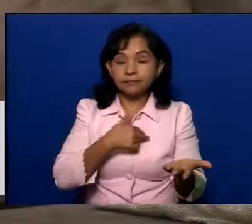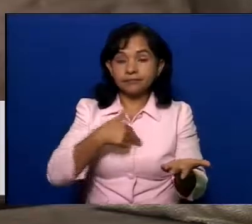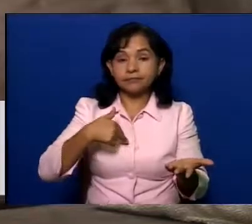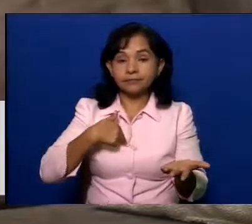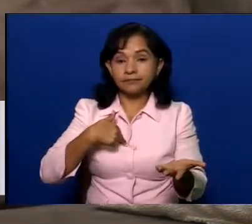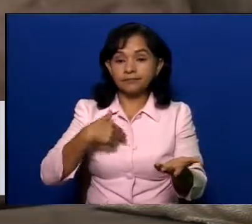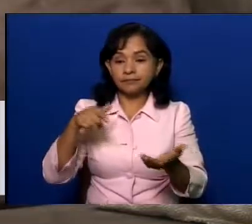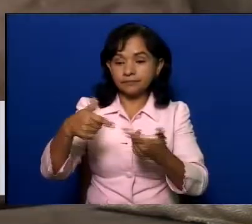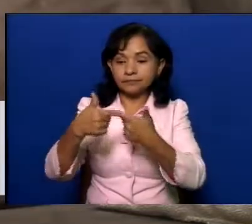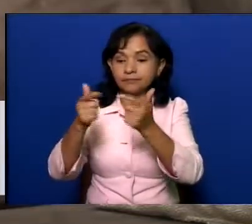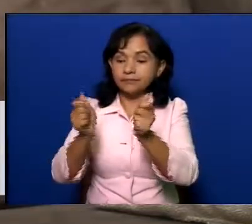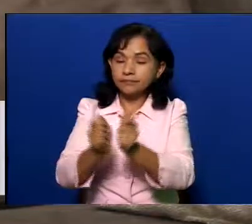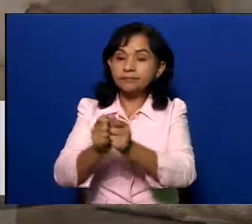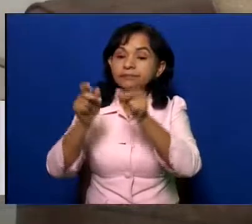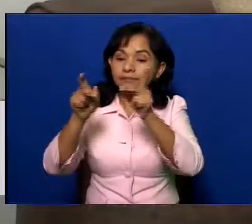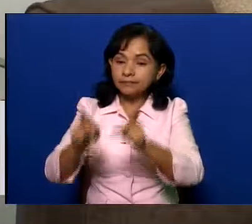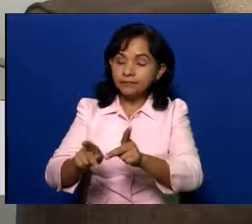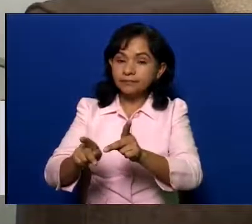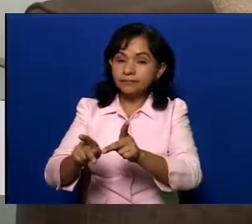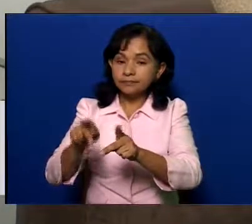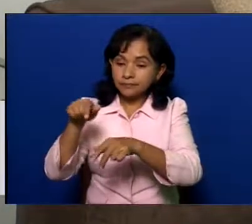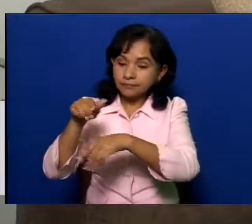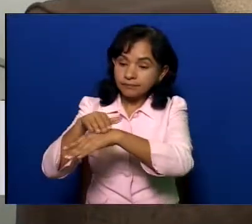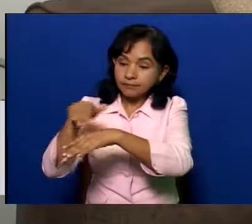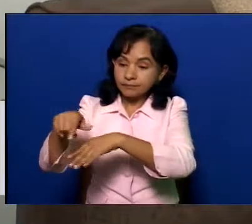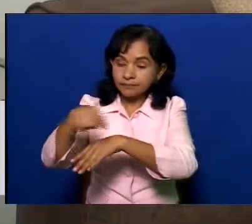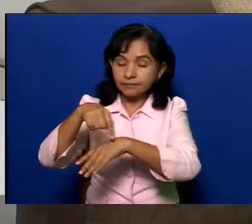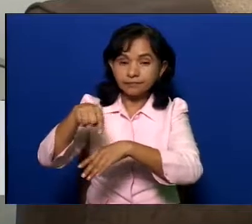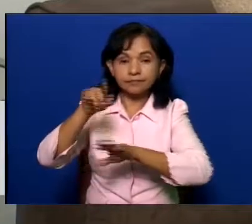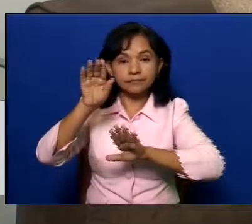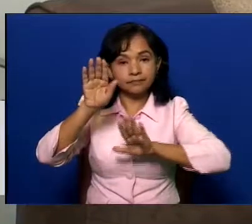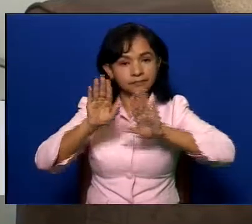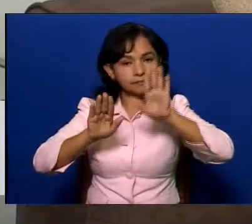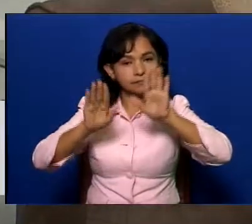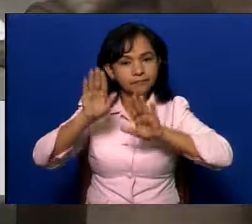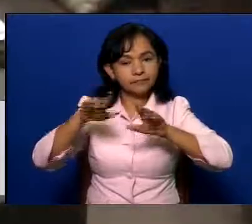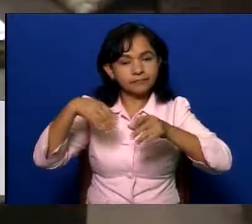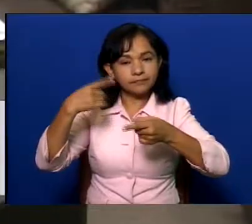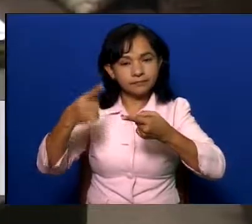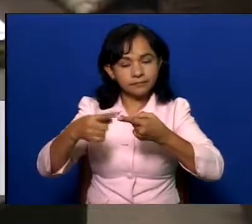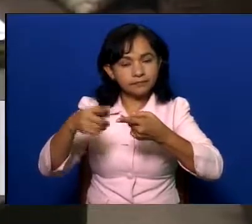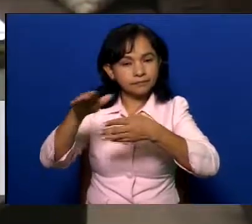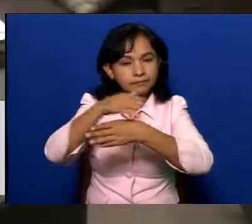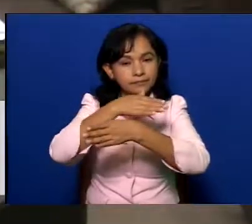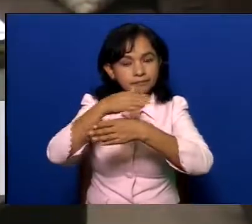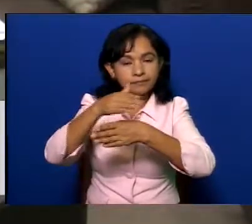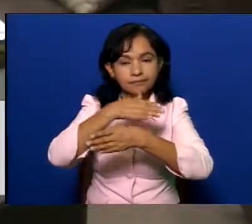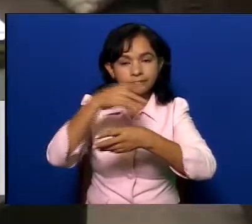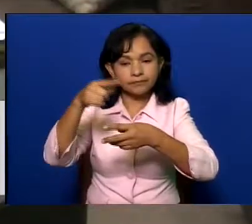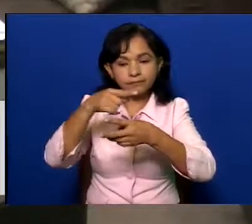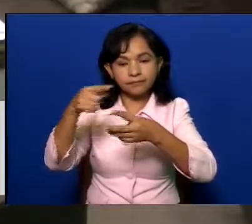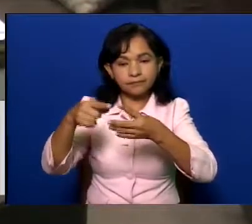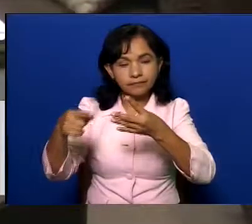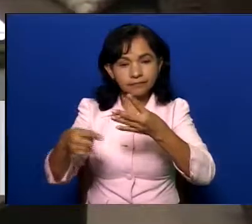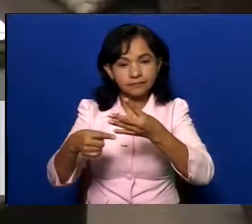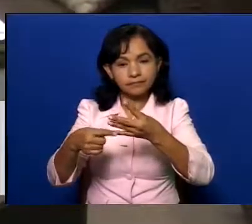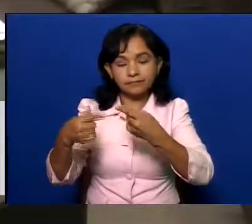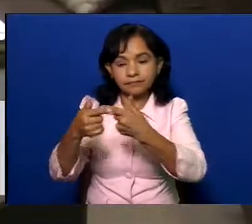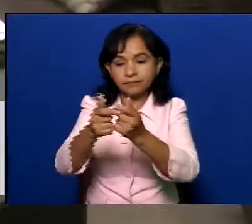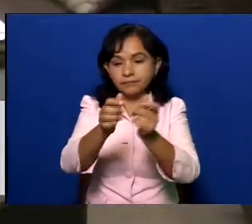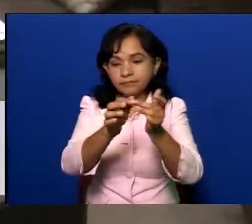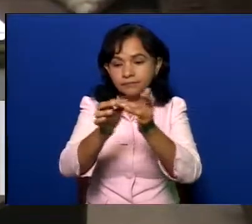que fue lo impulsó el Instituto Nicaragüense de la Seguridad Social, pues inició con algunos tipos de cáncer. Hoy